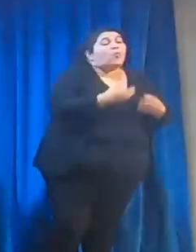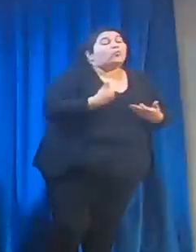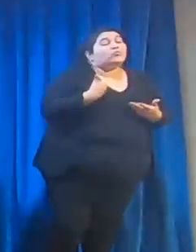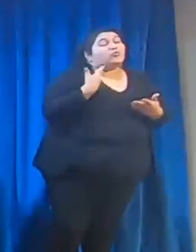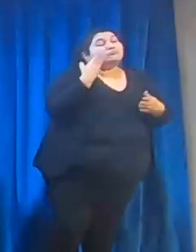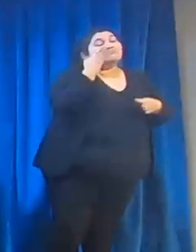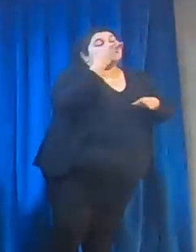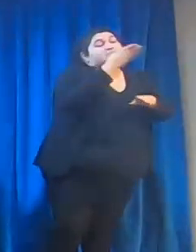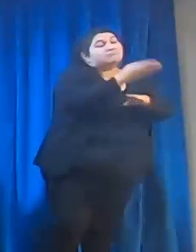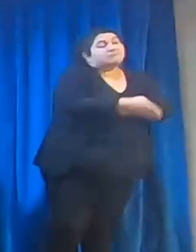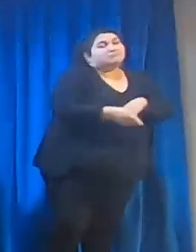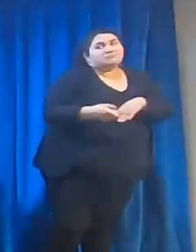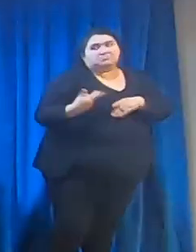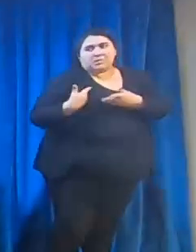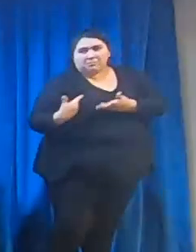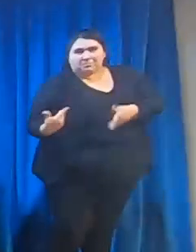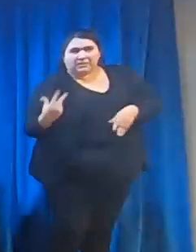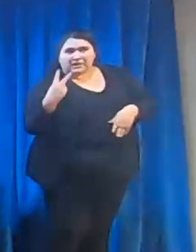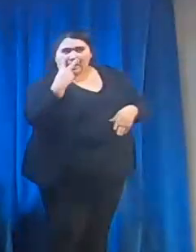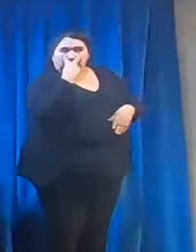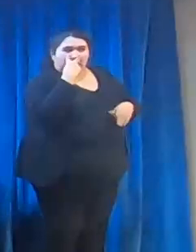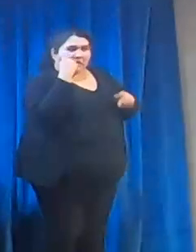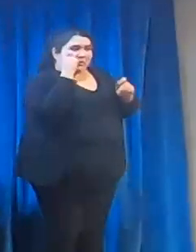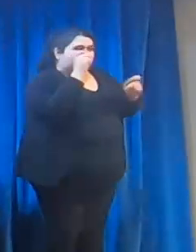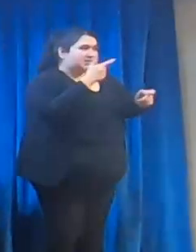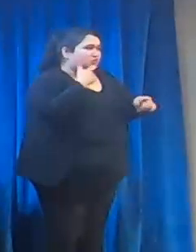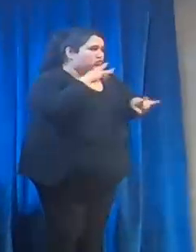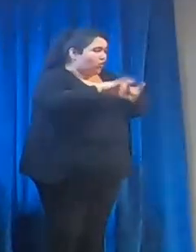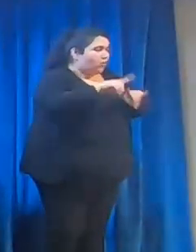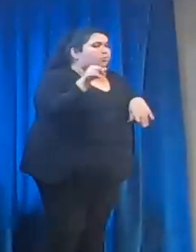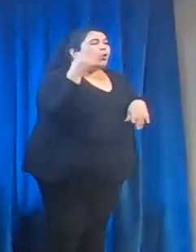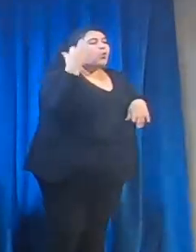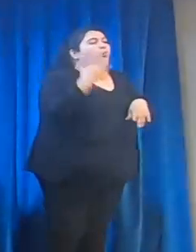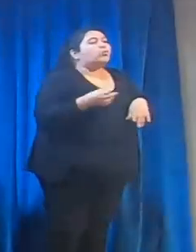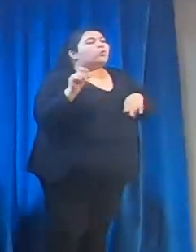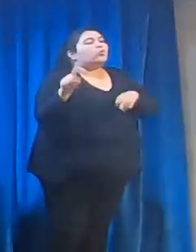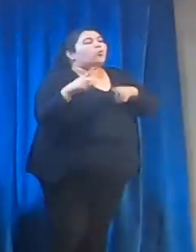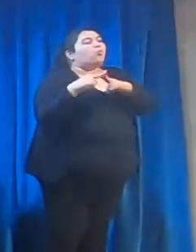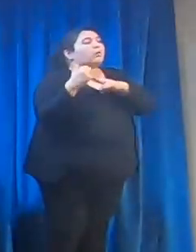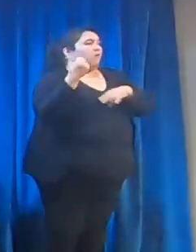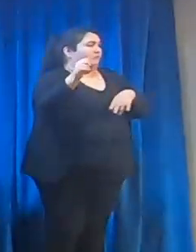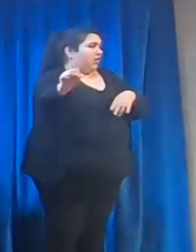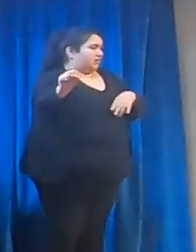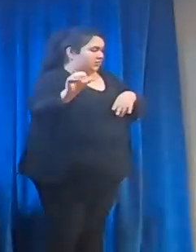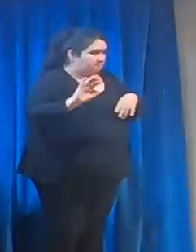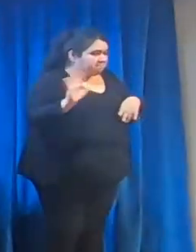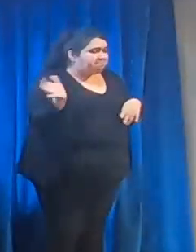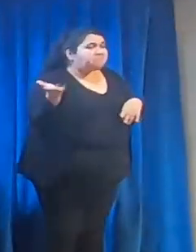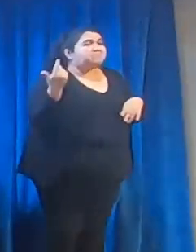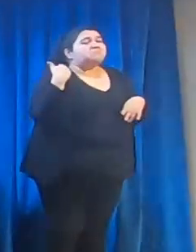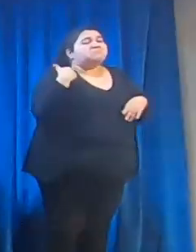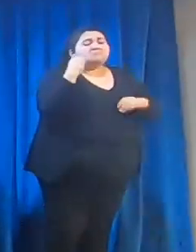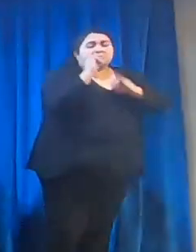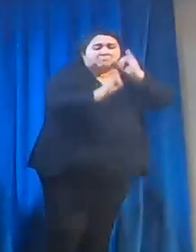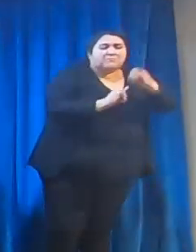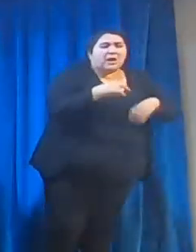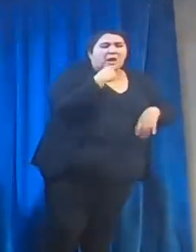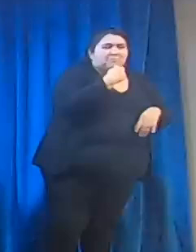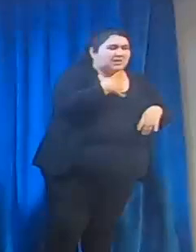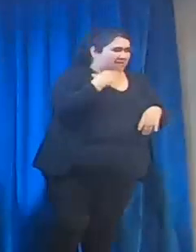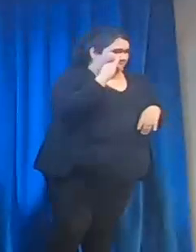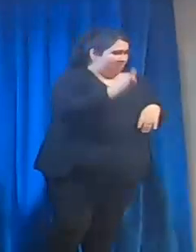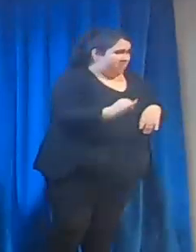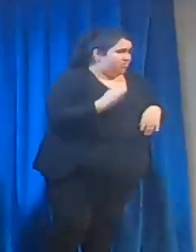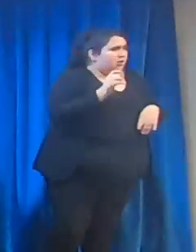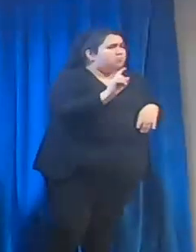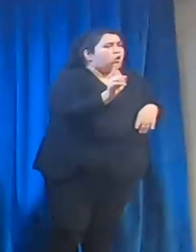a ver a Emilia porque tiene una entrada de más de la prima que no puede ir. Entonces yo le planteo esto a las nenas muchas veces, ¿no? Y alguna